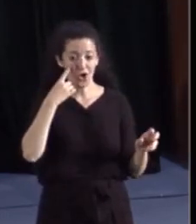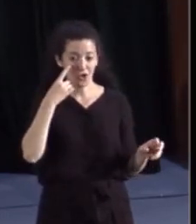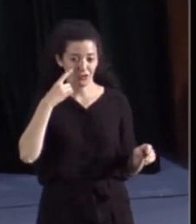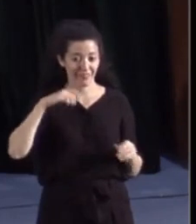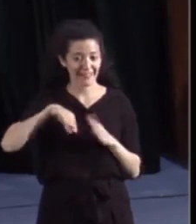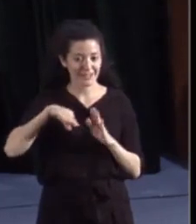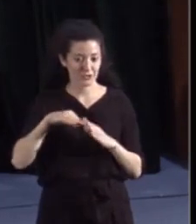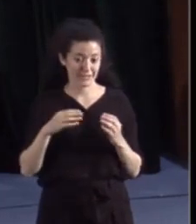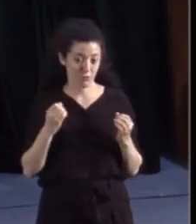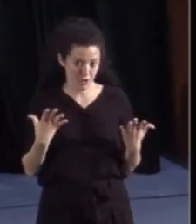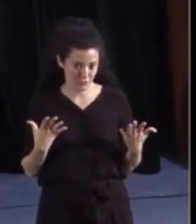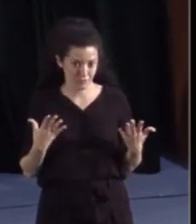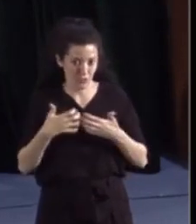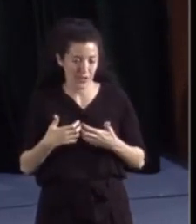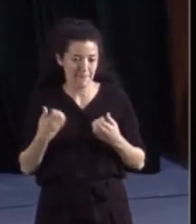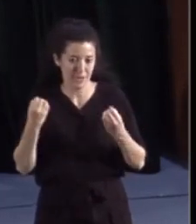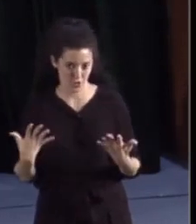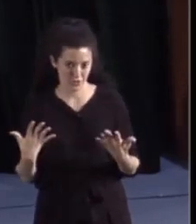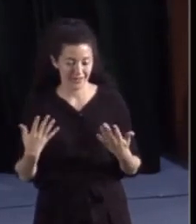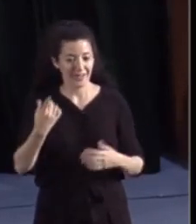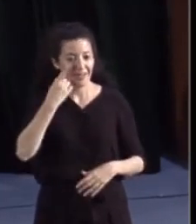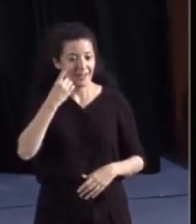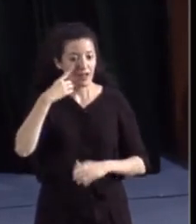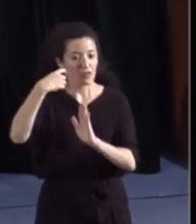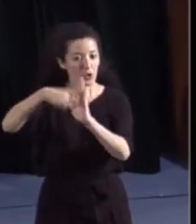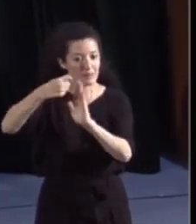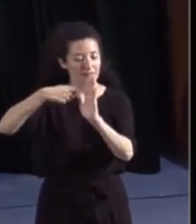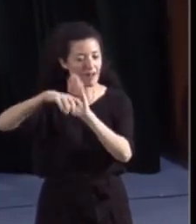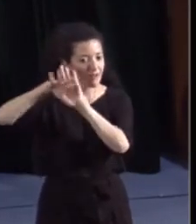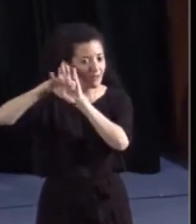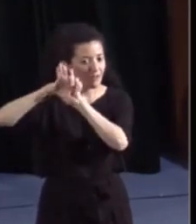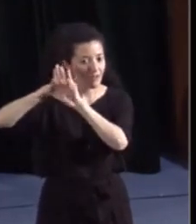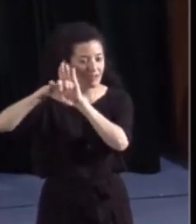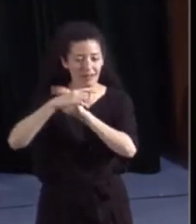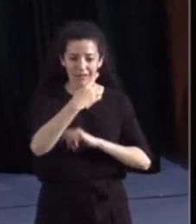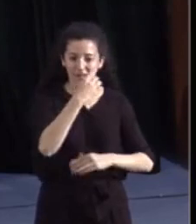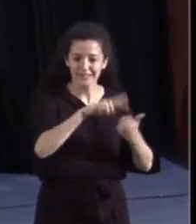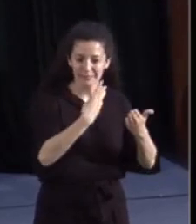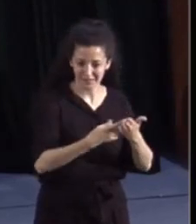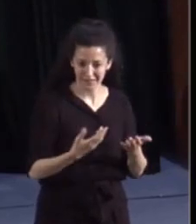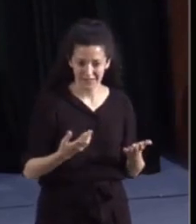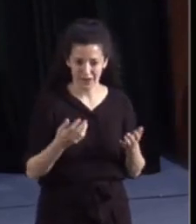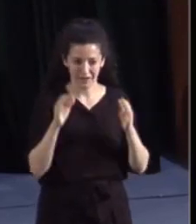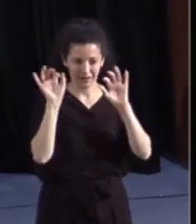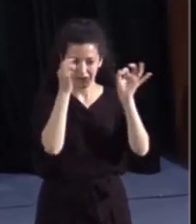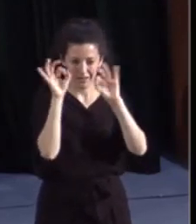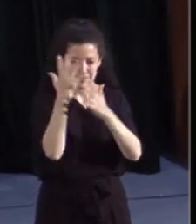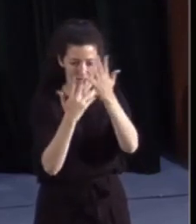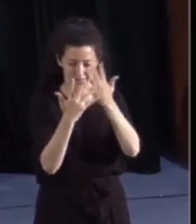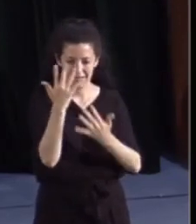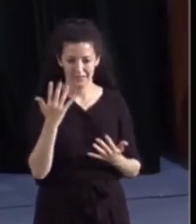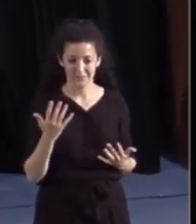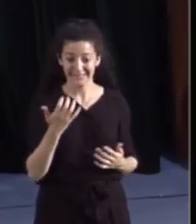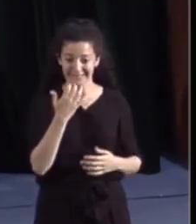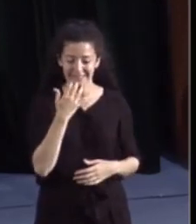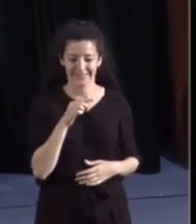captando mucho mejor la pantalla del documental. Y ahí tengo los mejores resultados. Atiendo a la intérprete, pero también puedo